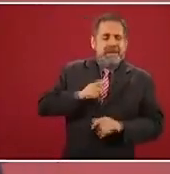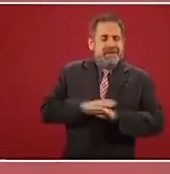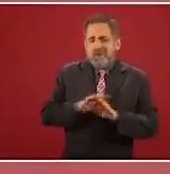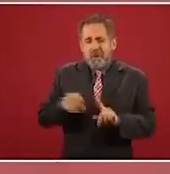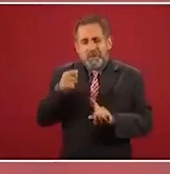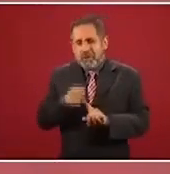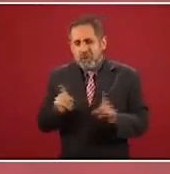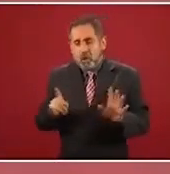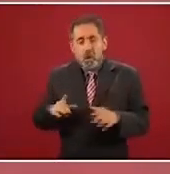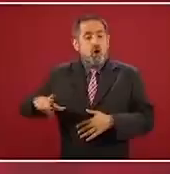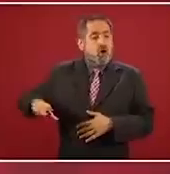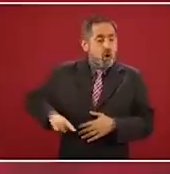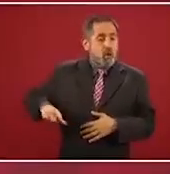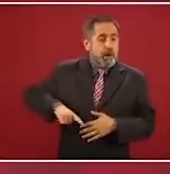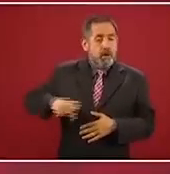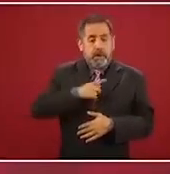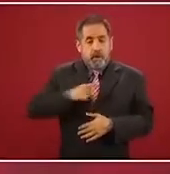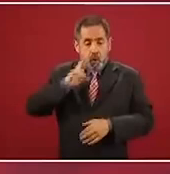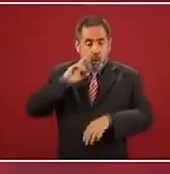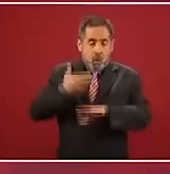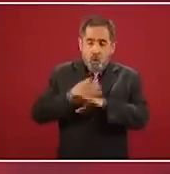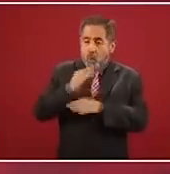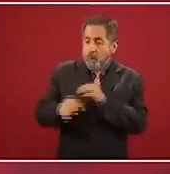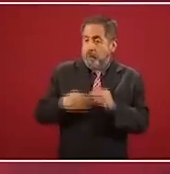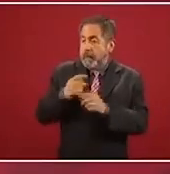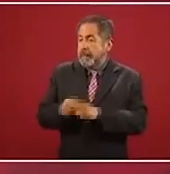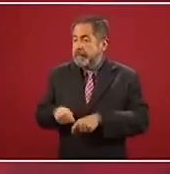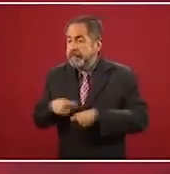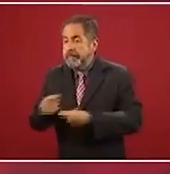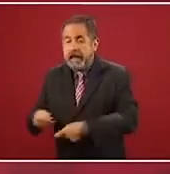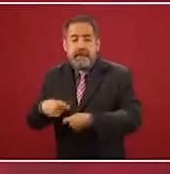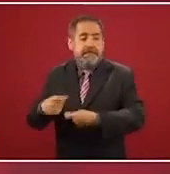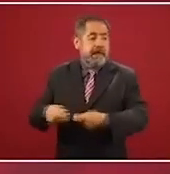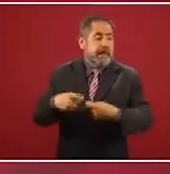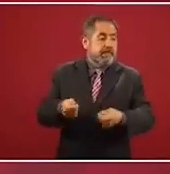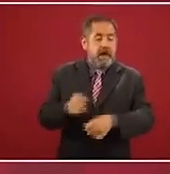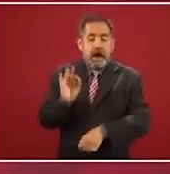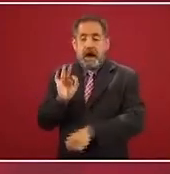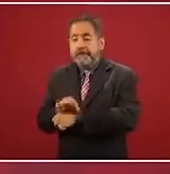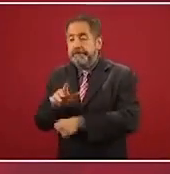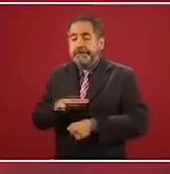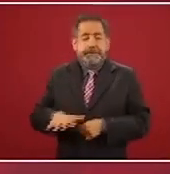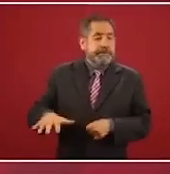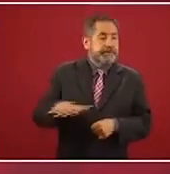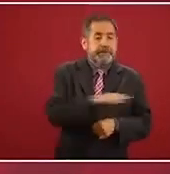El Estado tiene que cumplir su función social